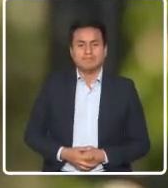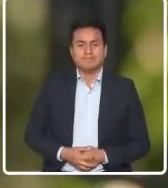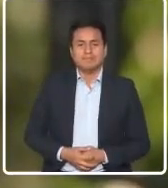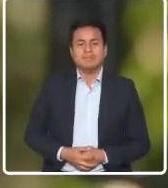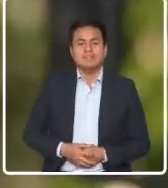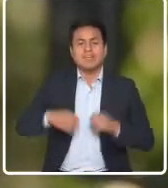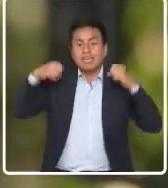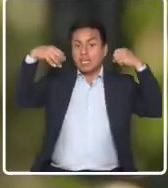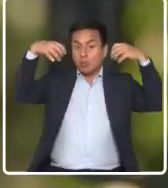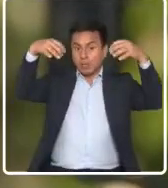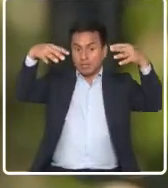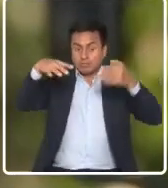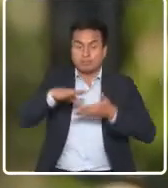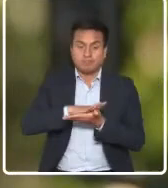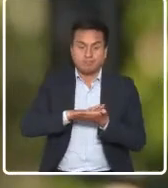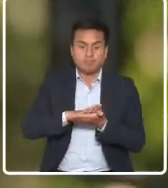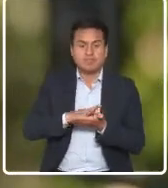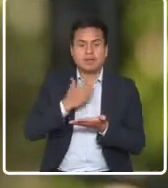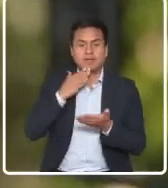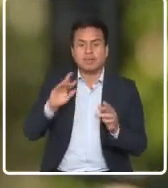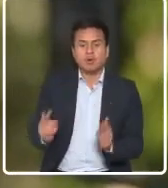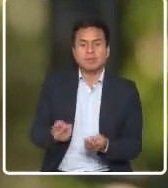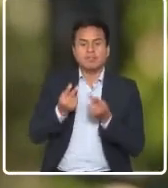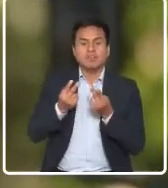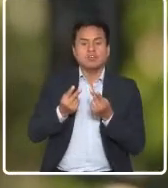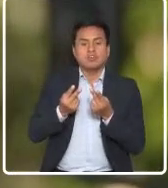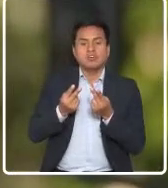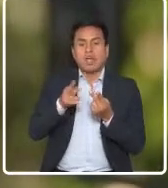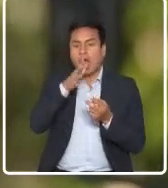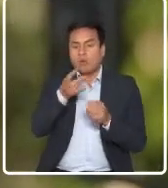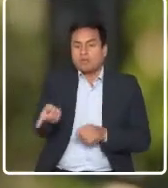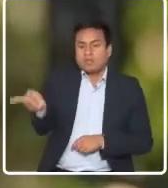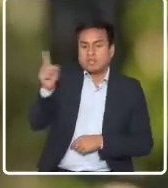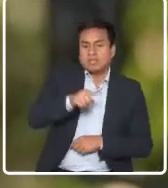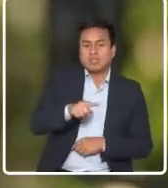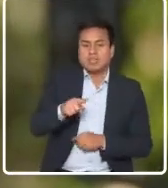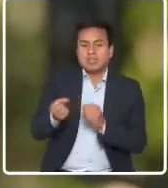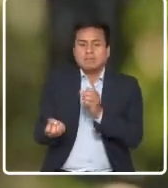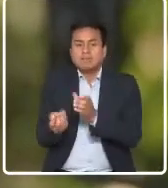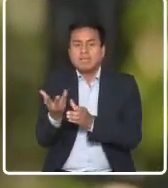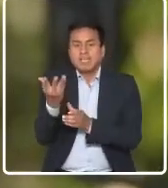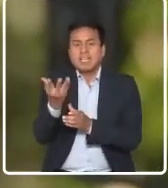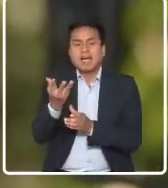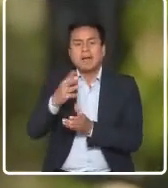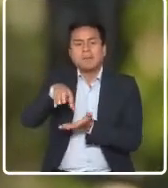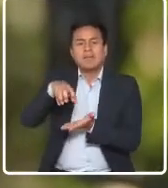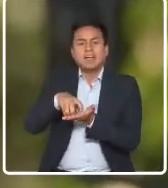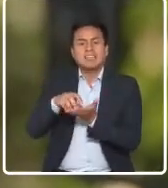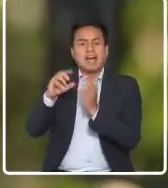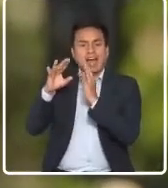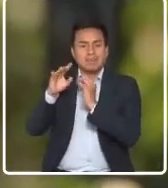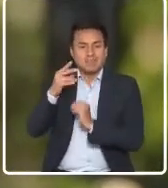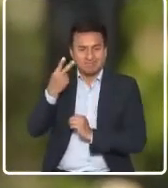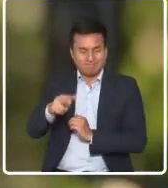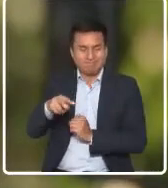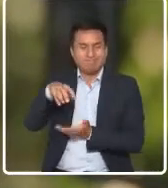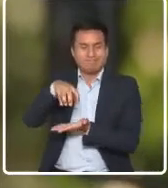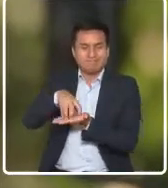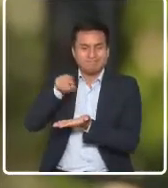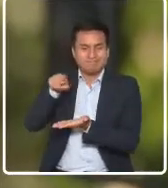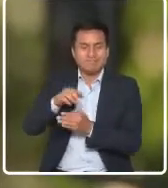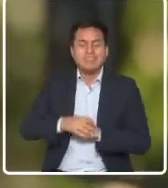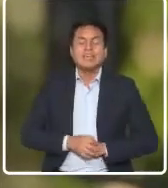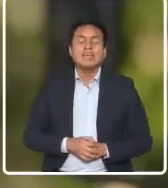como es la iluminación y la recuperación de la fuente de agua, la pileta de nuestra plaza de armas.